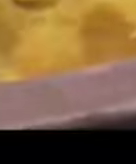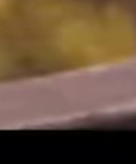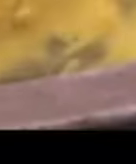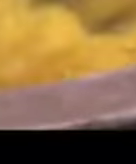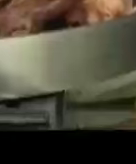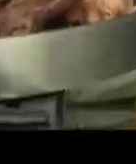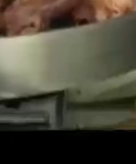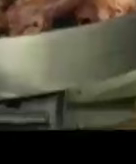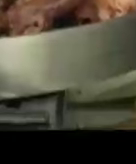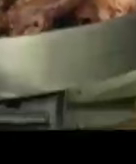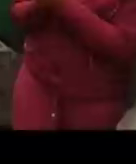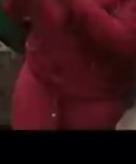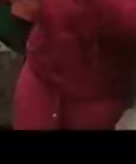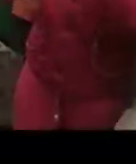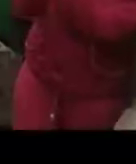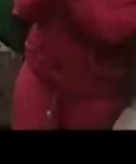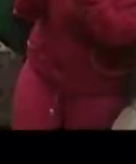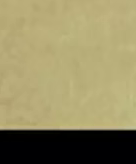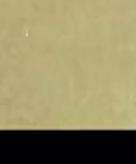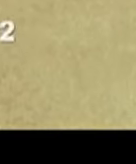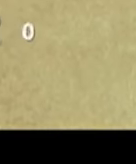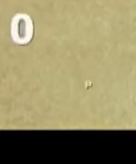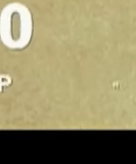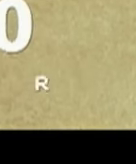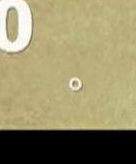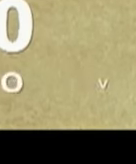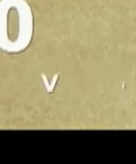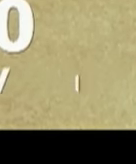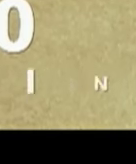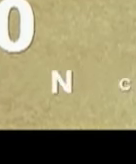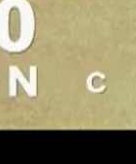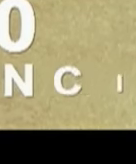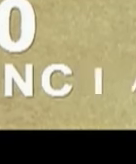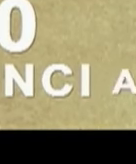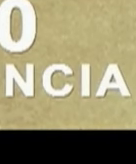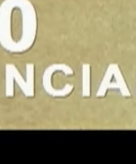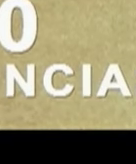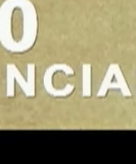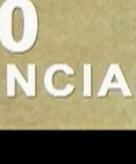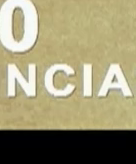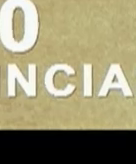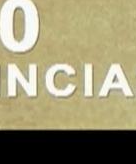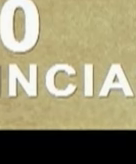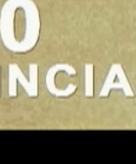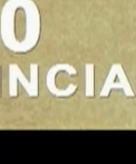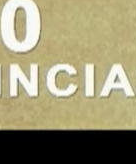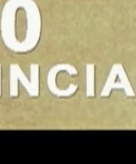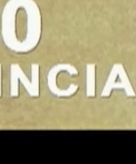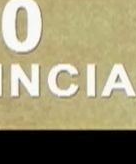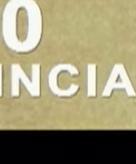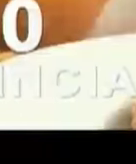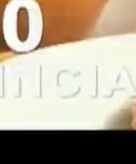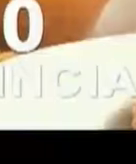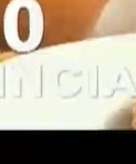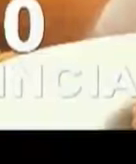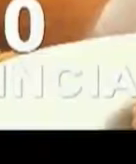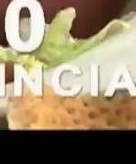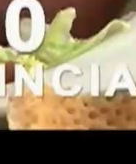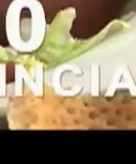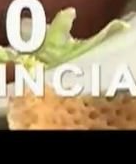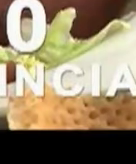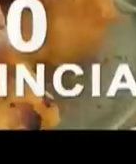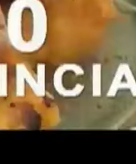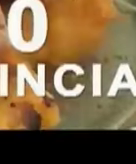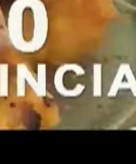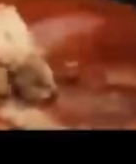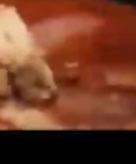descubrir la calidez de la gastronomía ecuatoriana. Serán 20 provincias que concursarán para demostrar que su receta es la del mejor hornado del